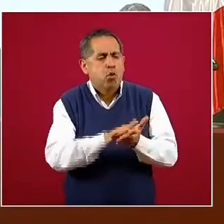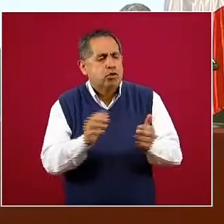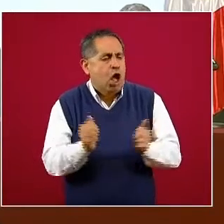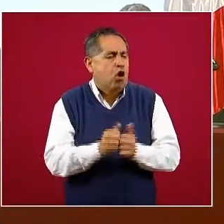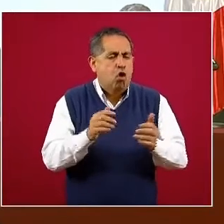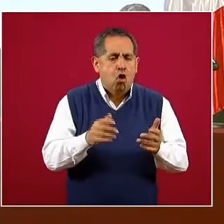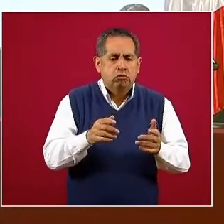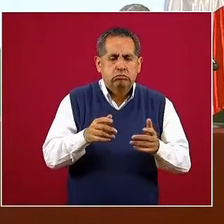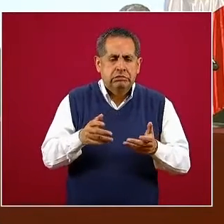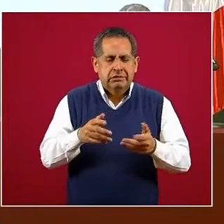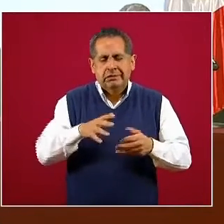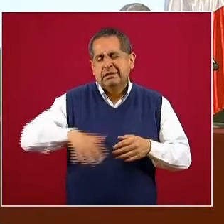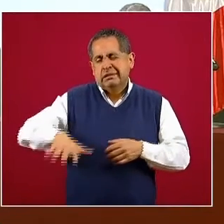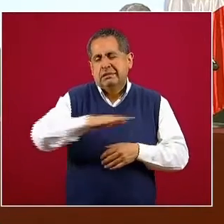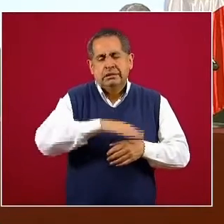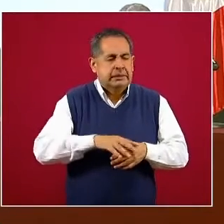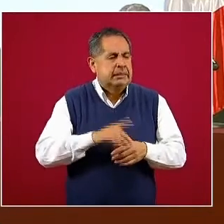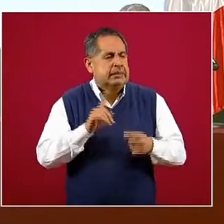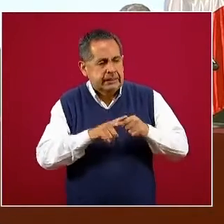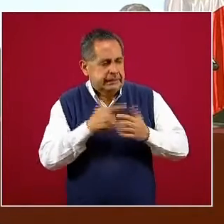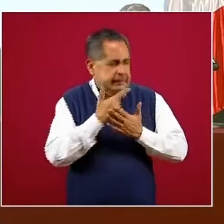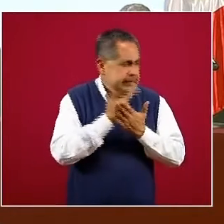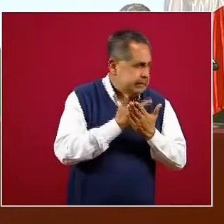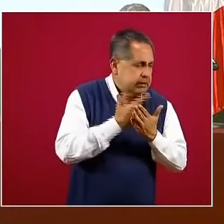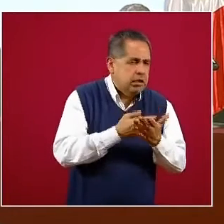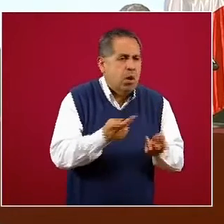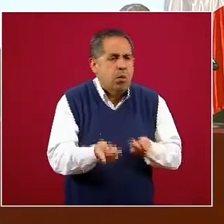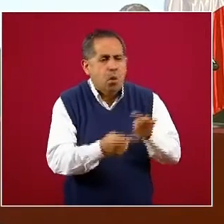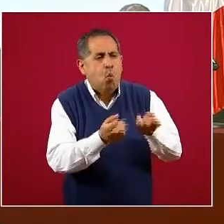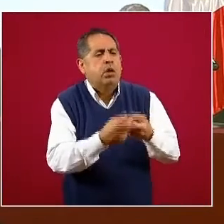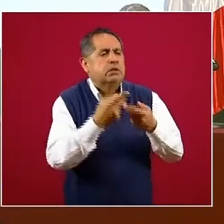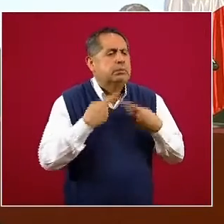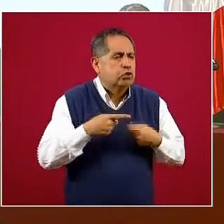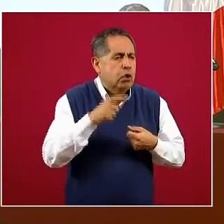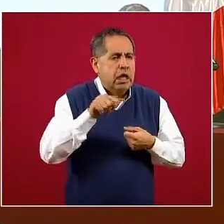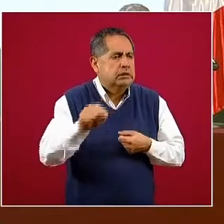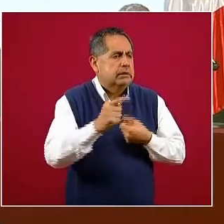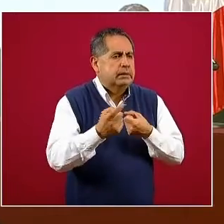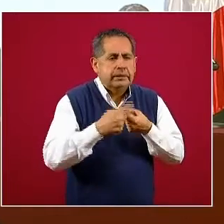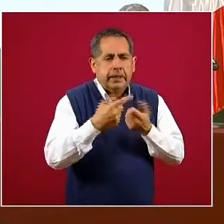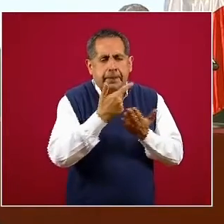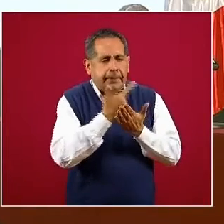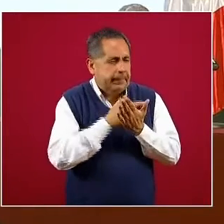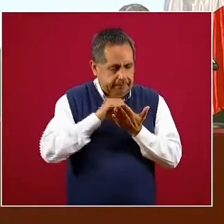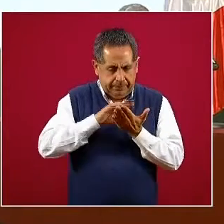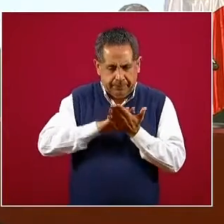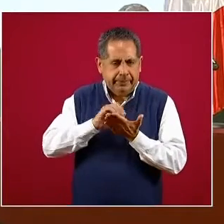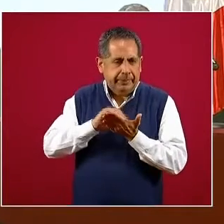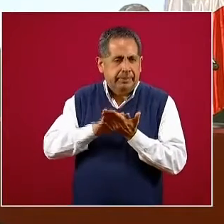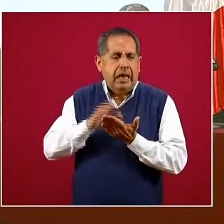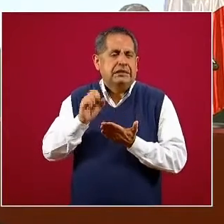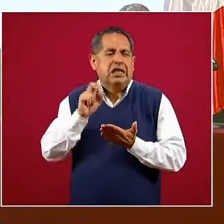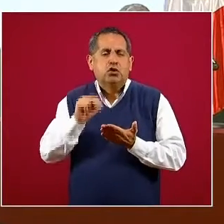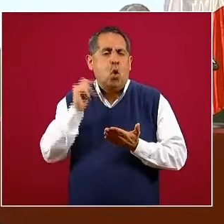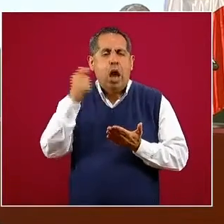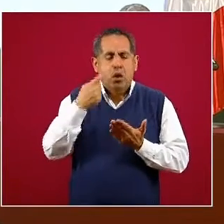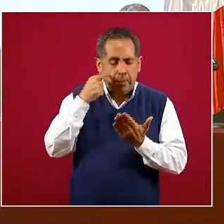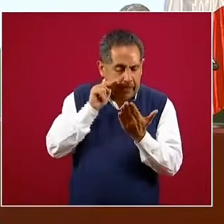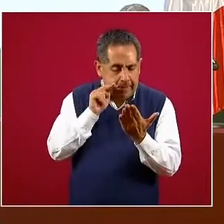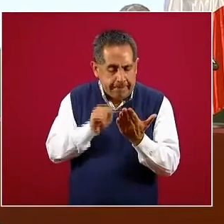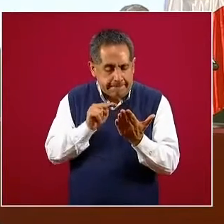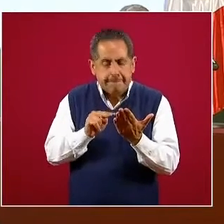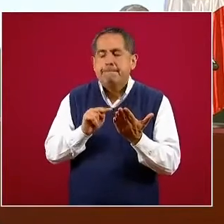favor. Lo que aspiramos a desarrollar, y lo hemos ofrecido el día de hoy al señor gobernador y a